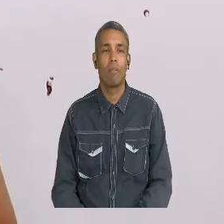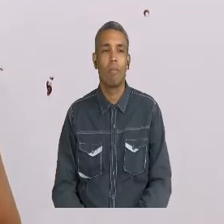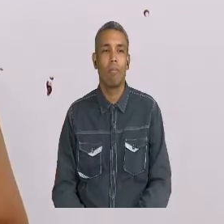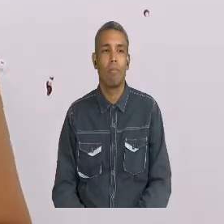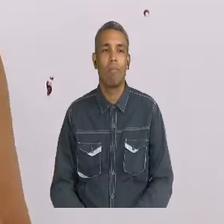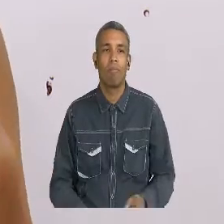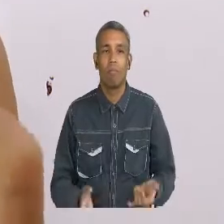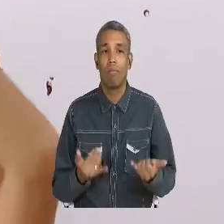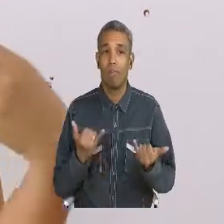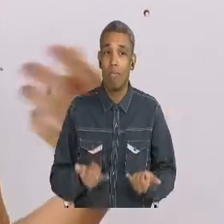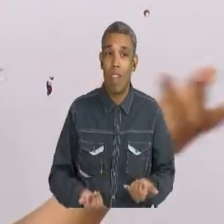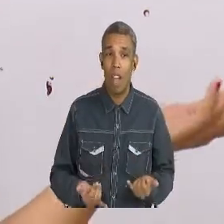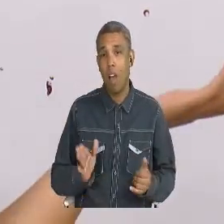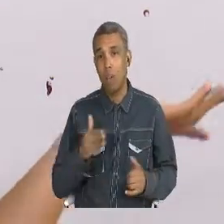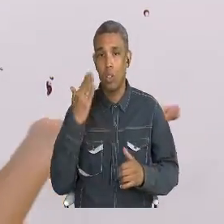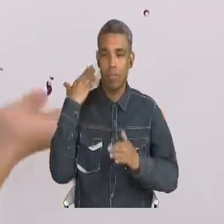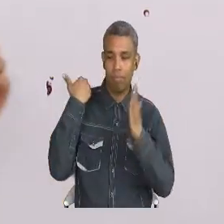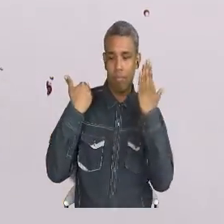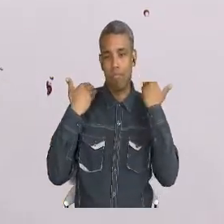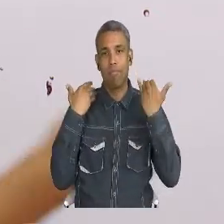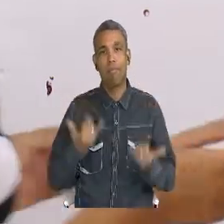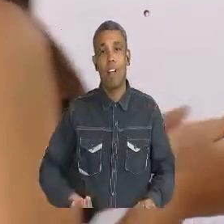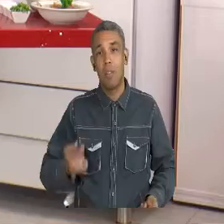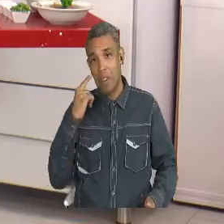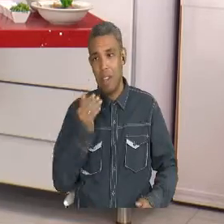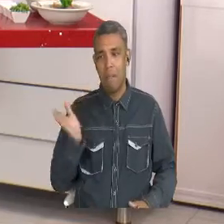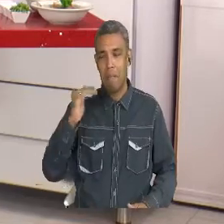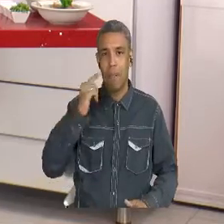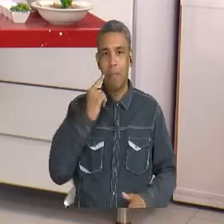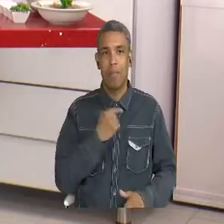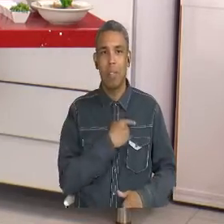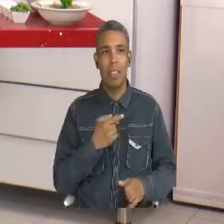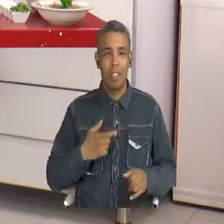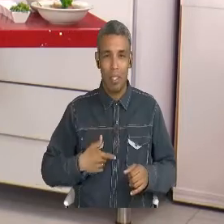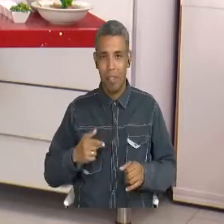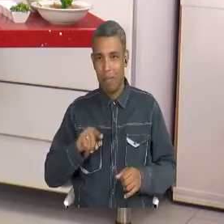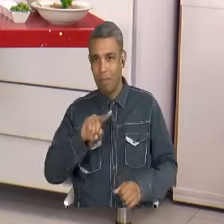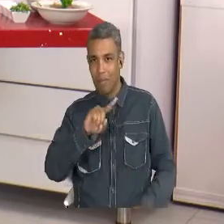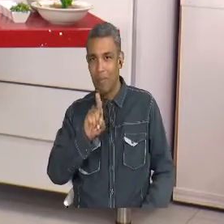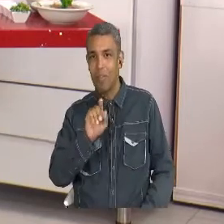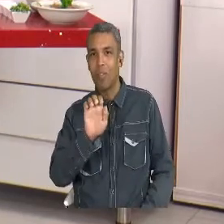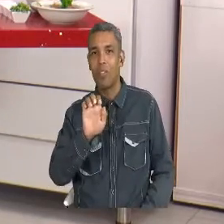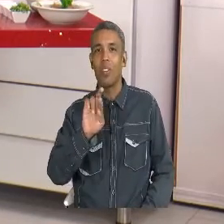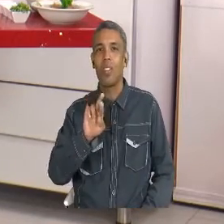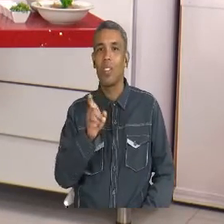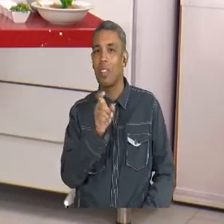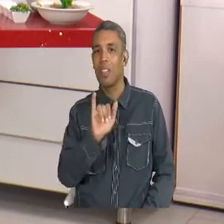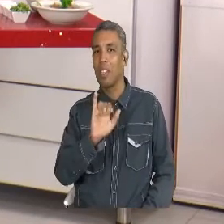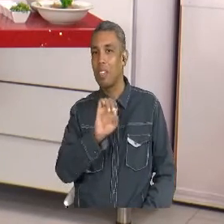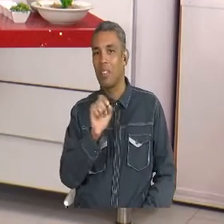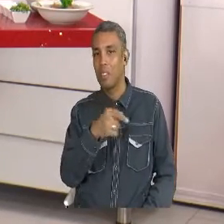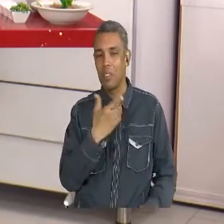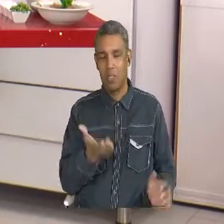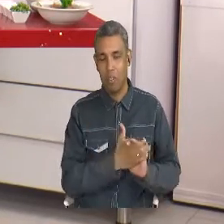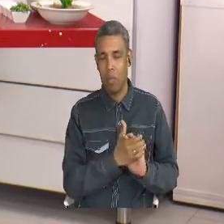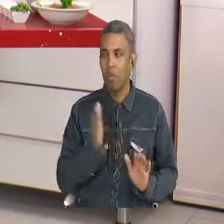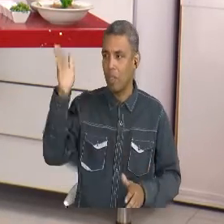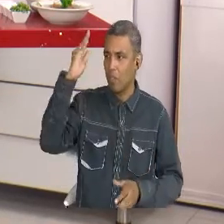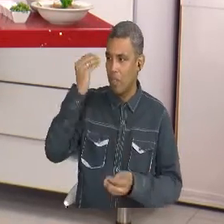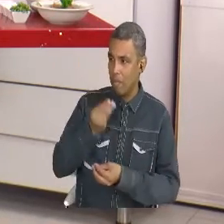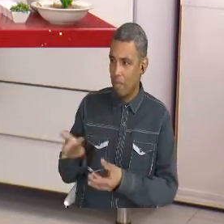sí, me voy a ir por acá, por estos lares. Vámonos a saludar a mi querido Sergio Andrés, que como siempre es grato saludarte, mi vida, ¿cómo amaneces?